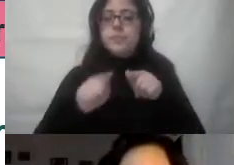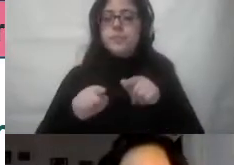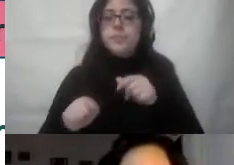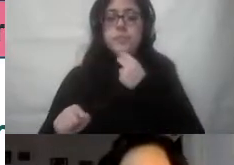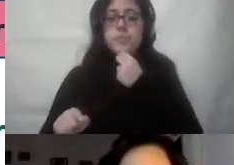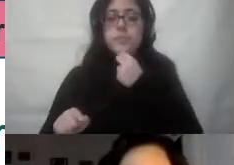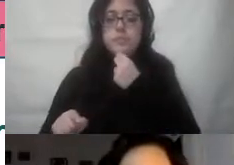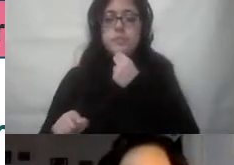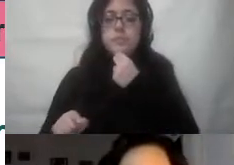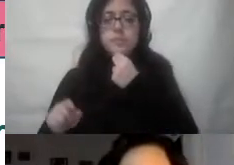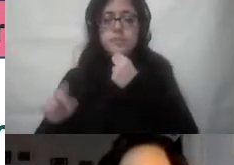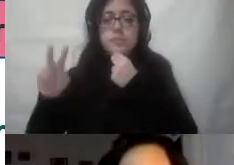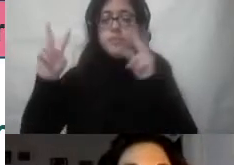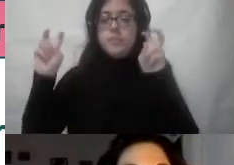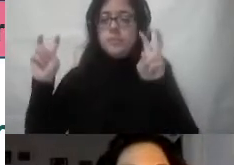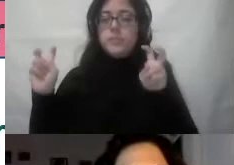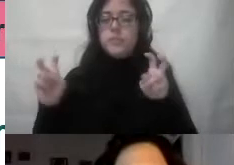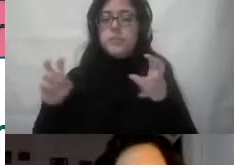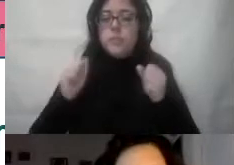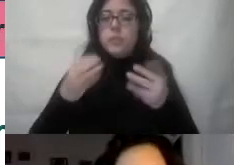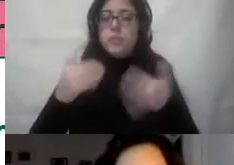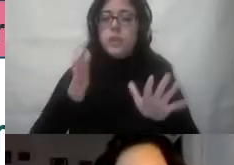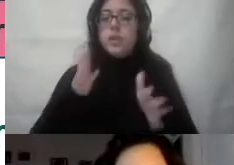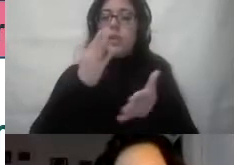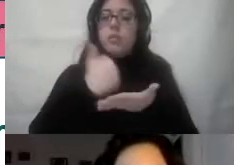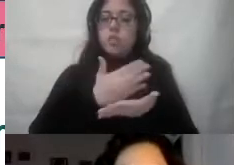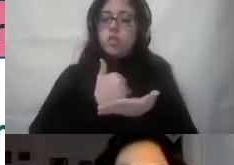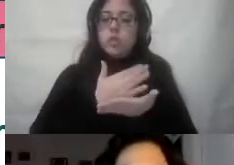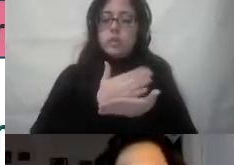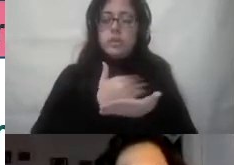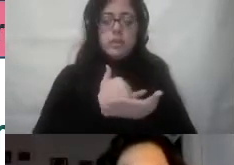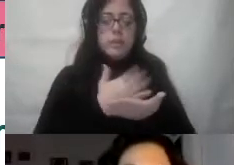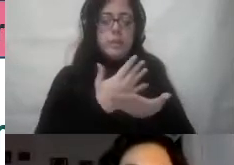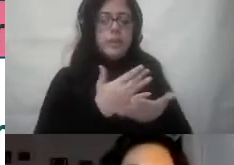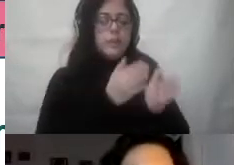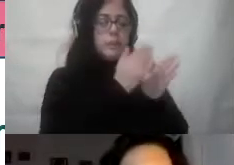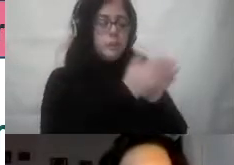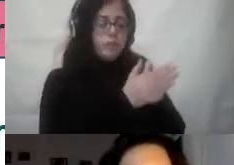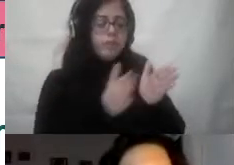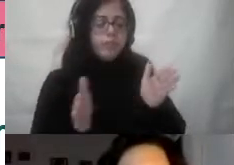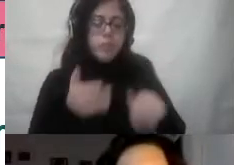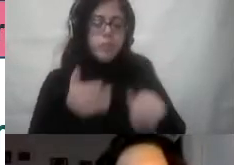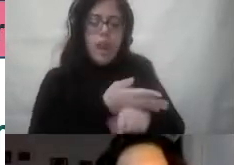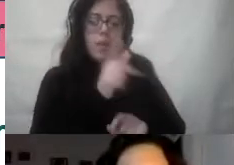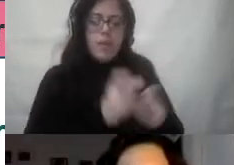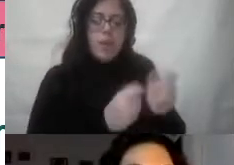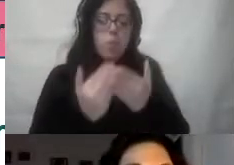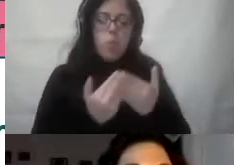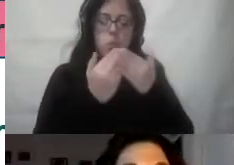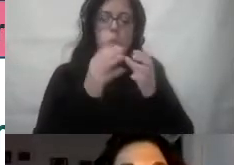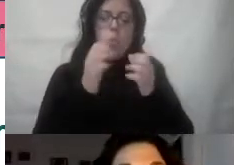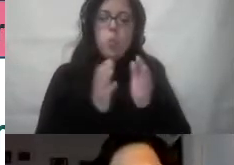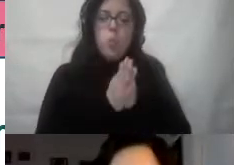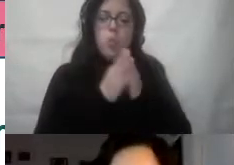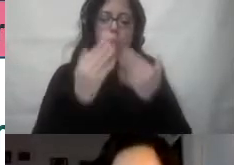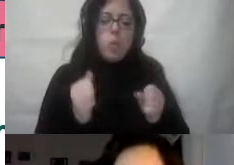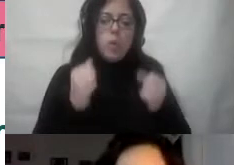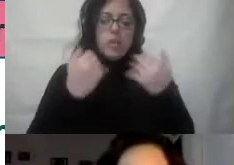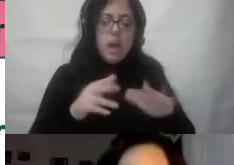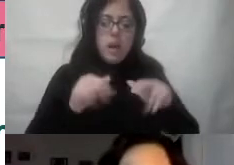acá es poder organizar nuestra secuencia. Entonces lo primero es, les pedimos a los chicos que analicen